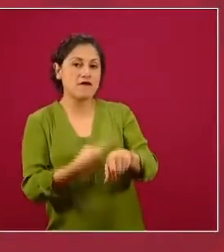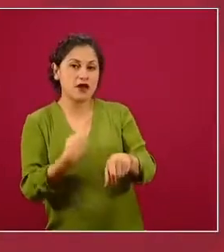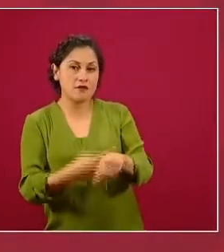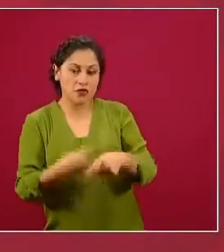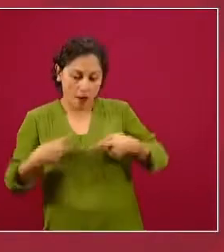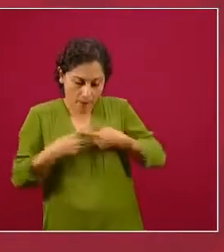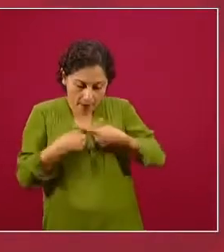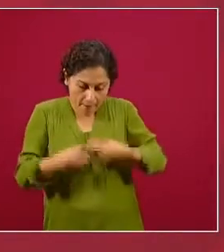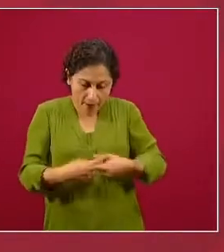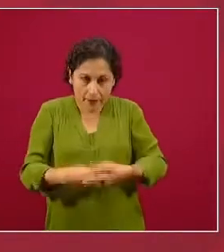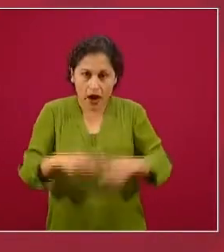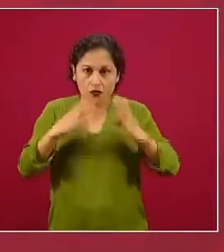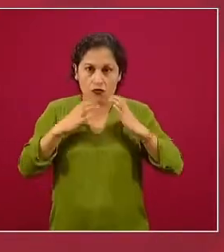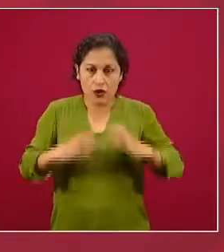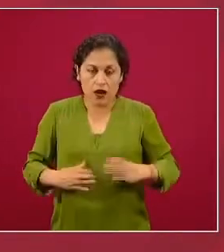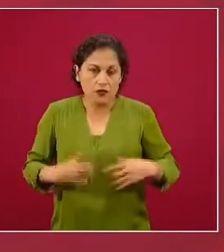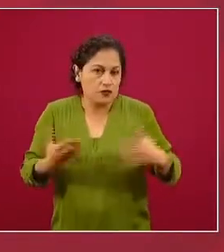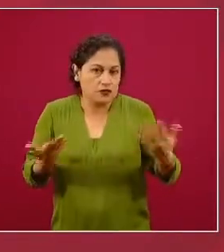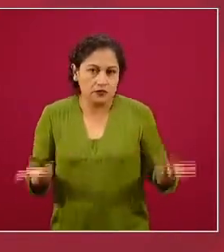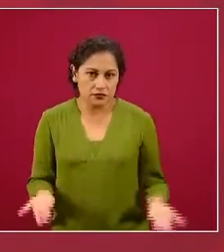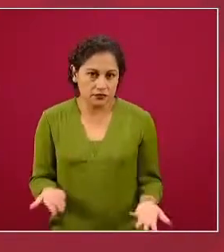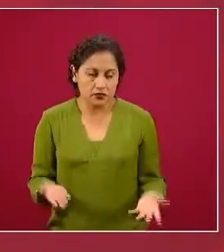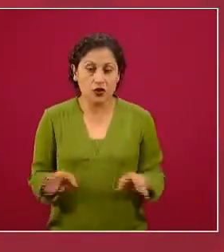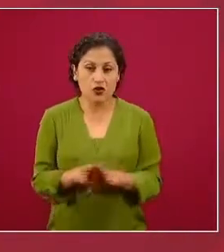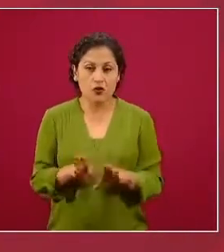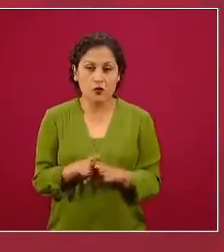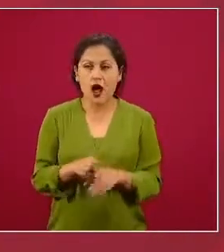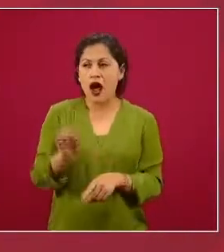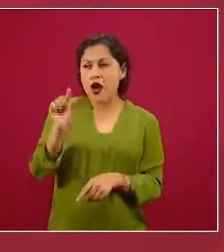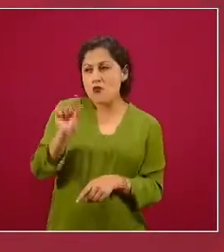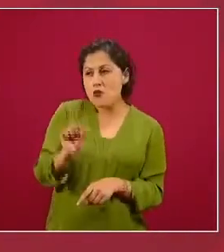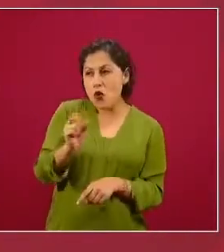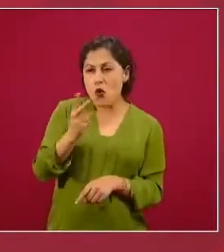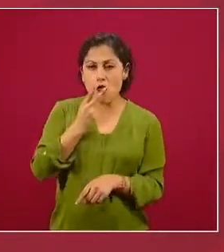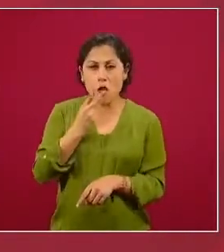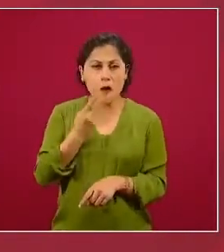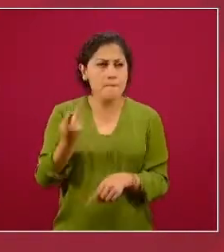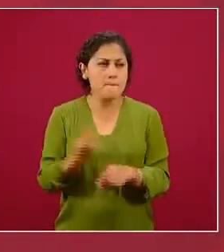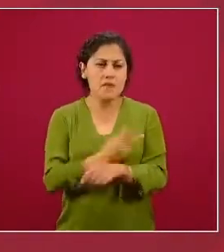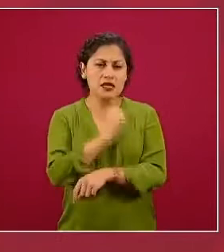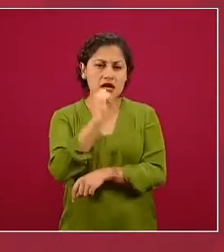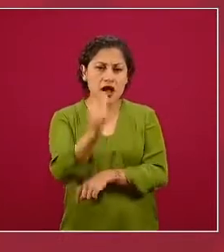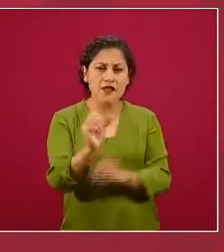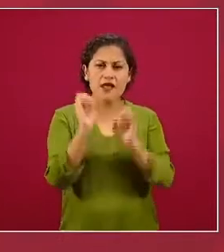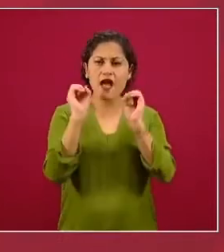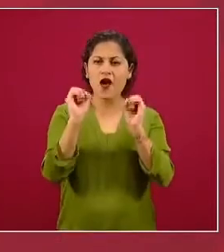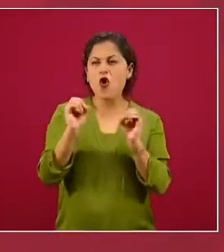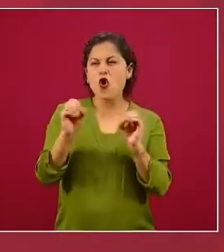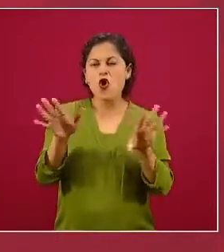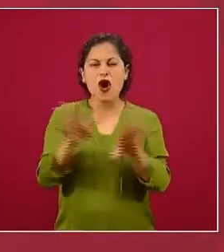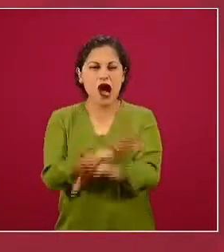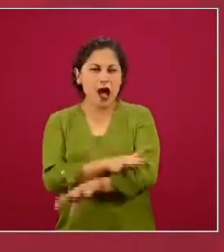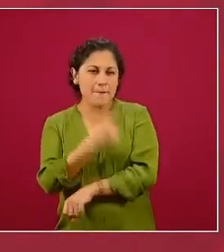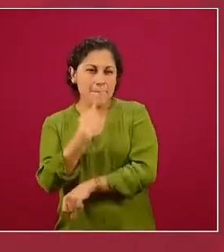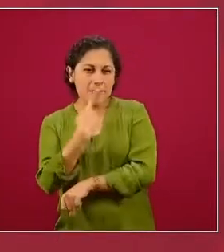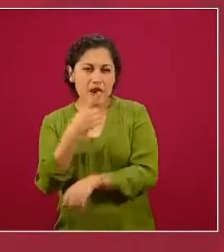dosis alguna del tabaco, no hay la dosis aceptable, poquito, o de sabores o de colores, no hay dosis saludable de tabaco.